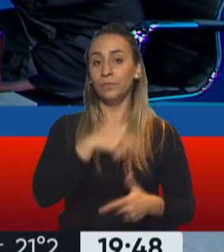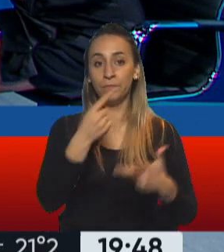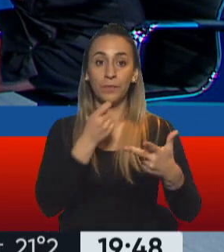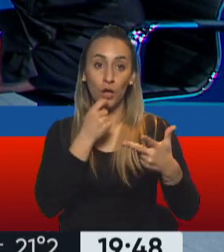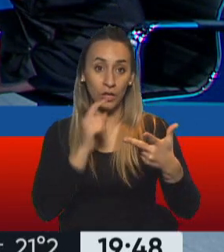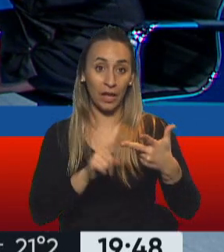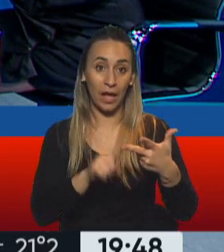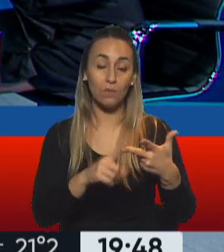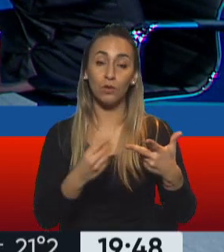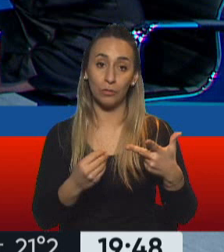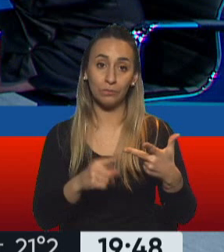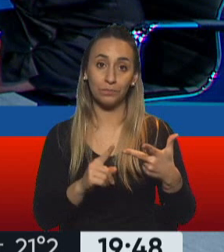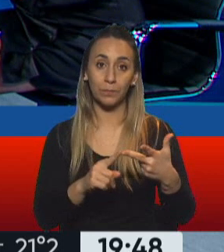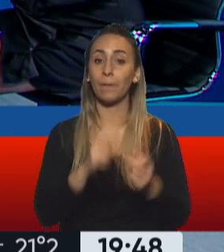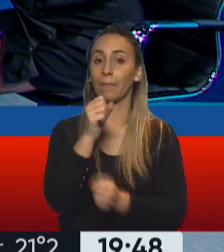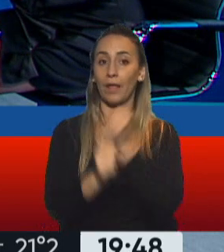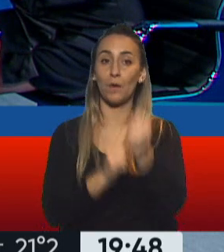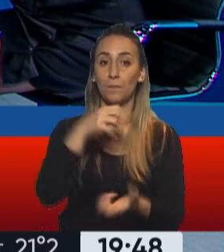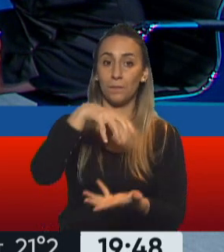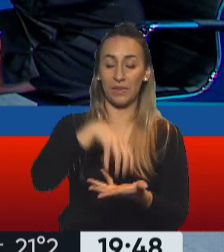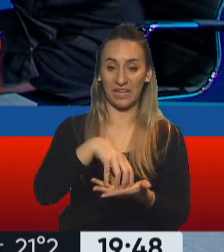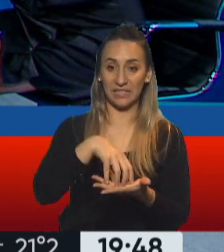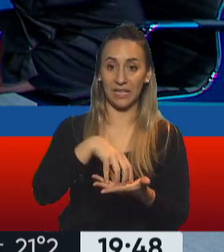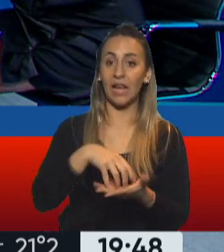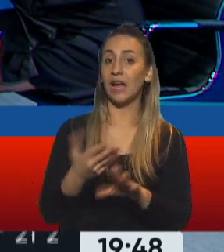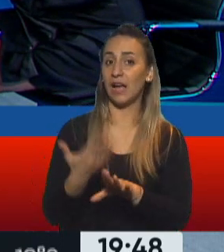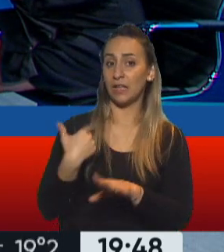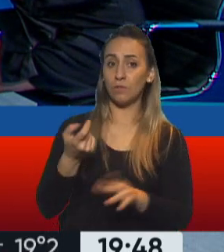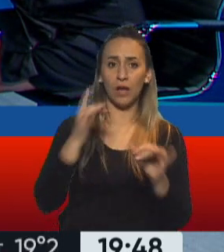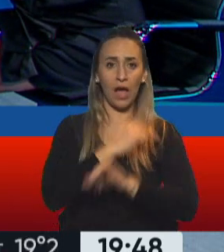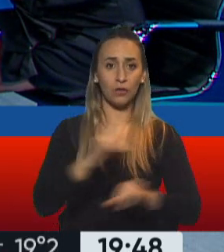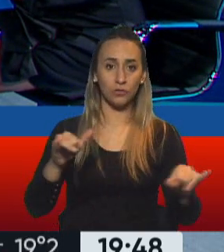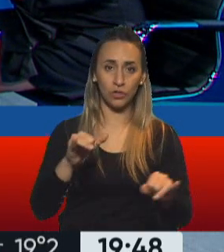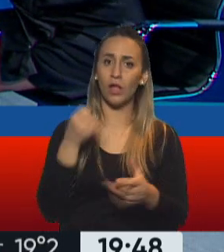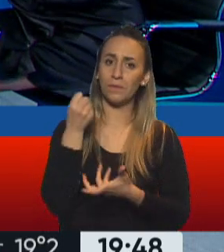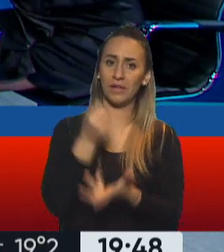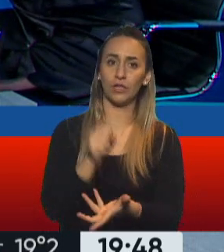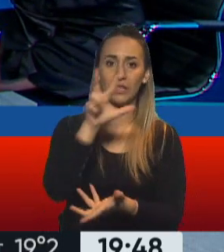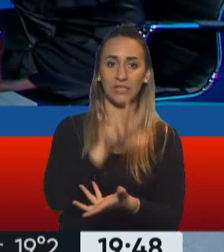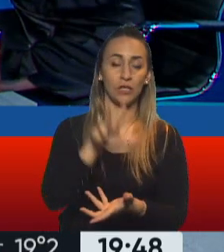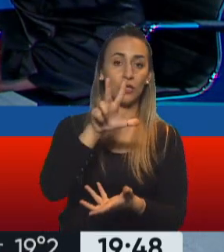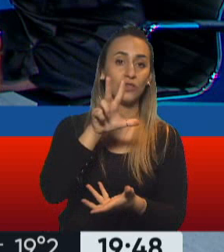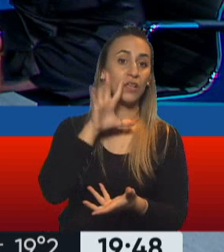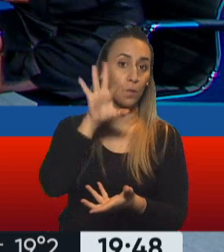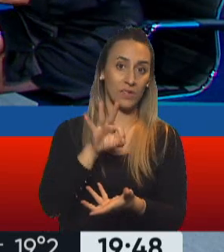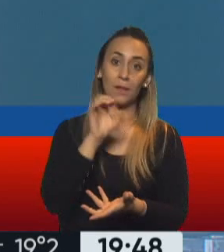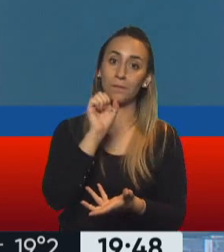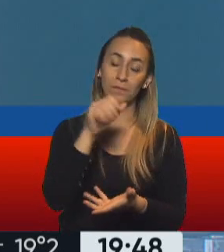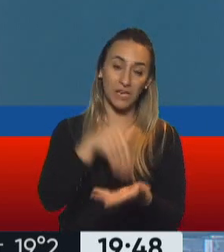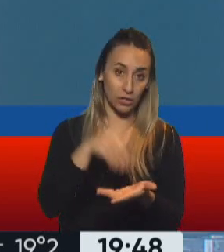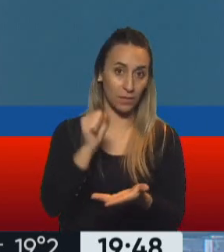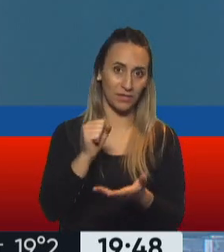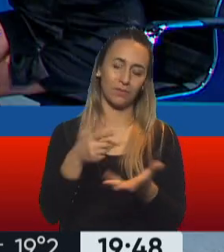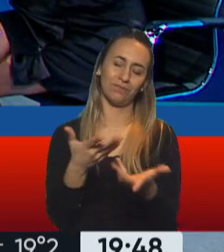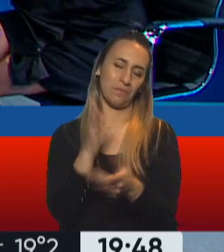de esto es una empresa también que realizó un anuncio de inversión de 350 millones de pesos a queda dudas que es local